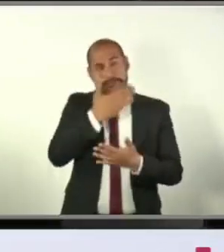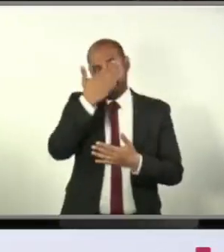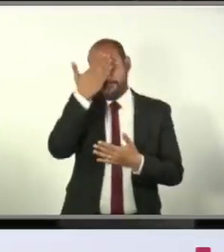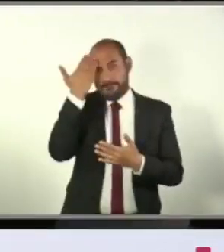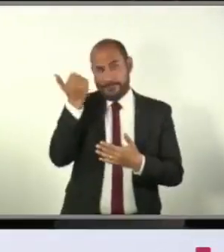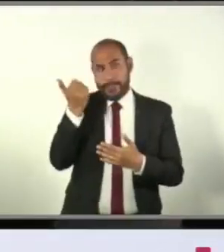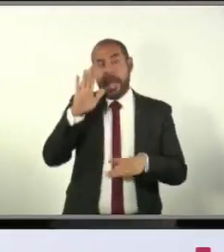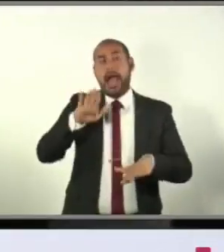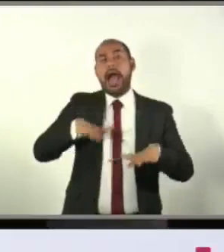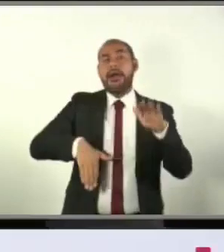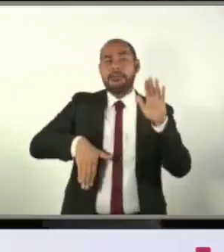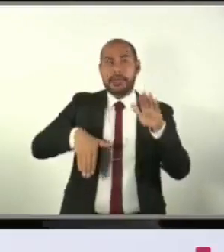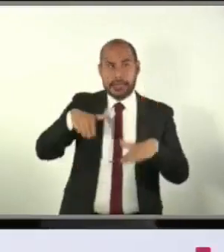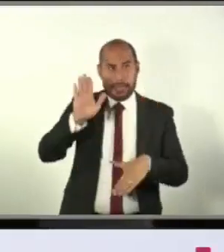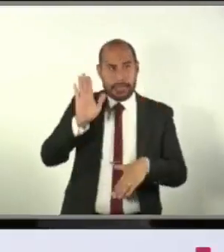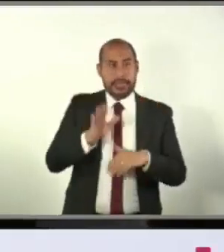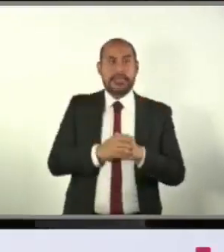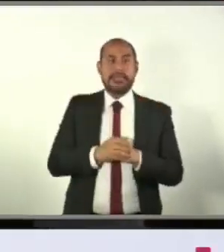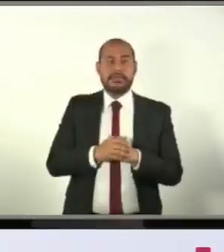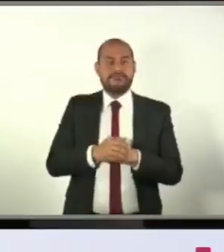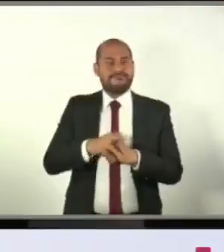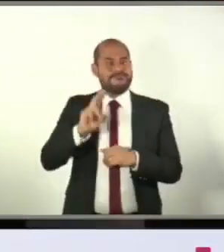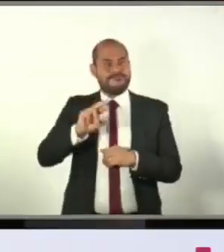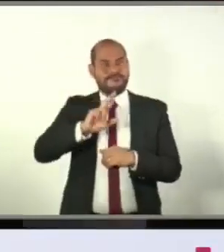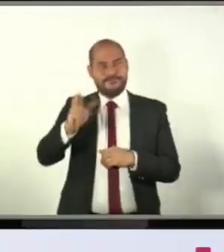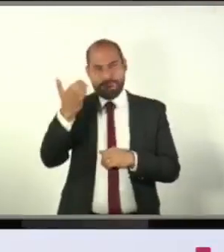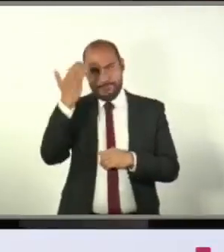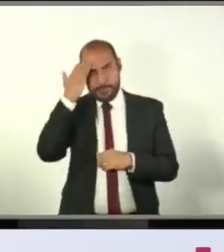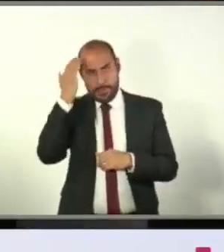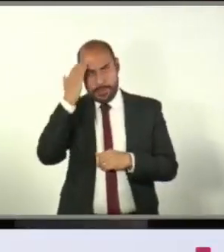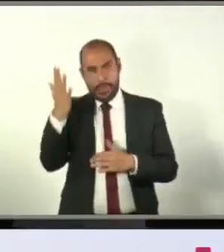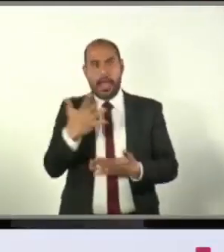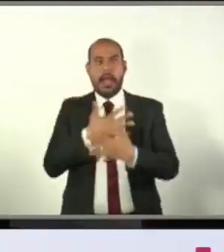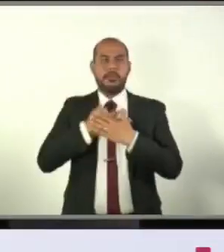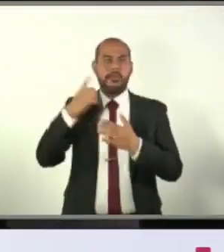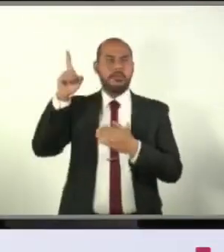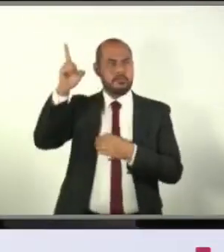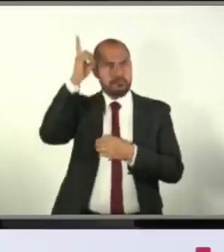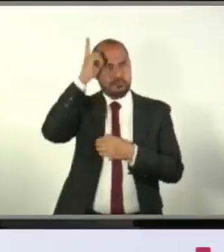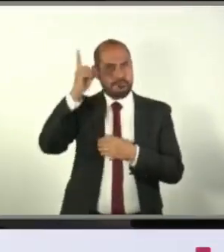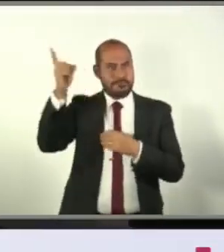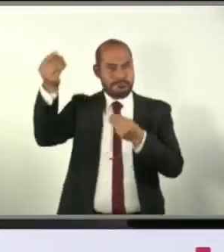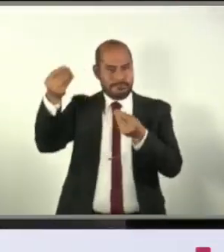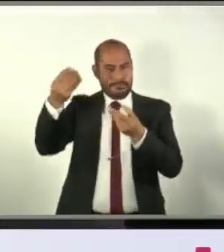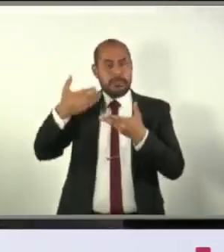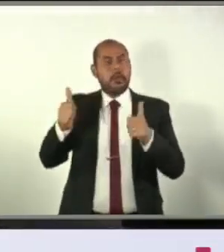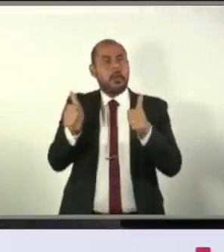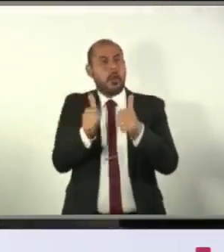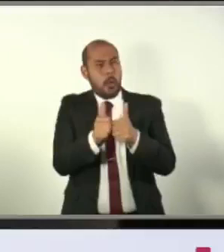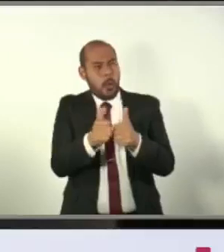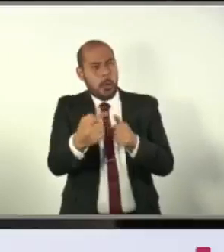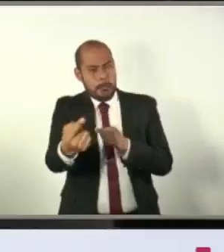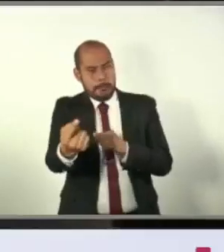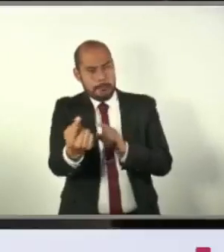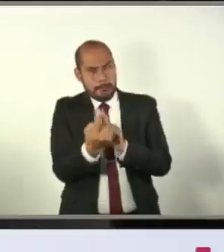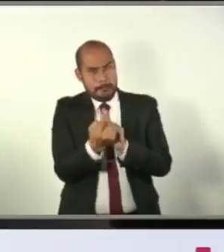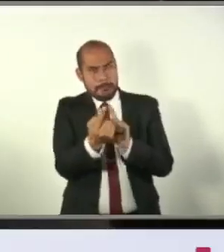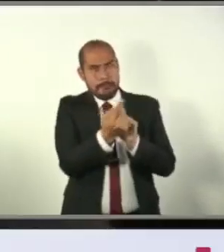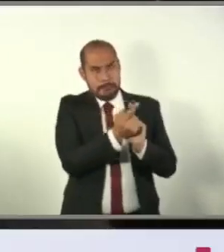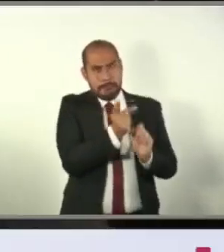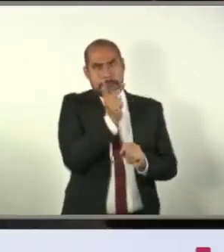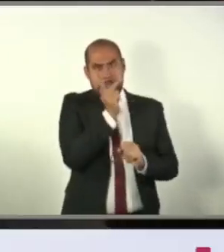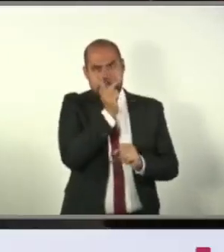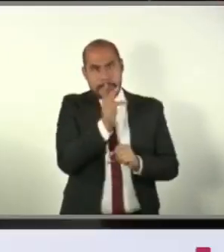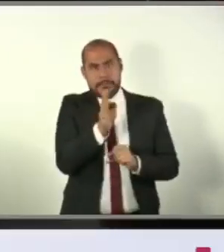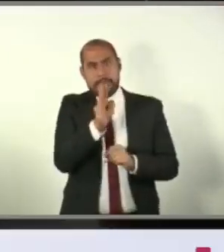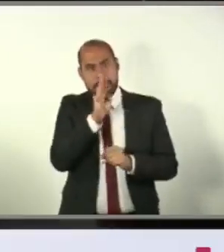las veces que no hemos reconocido el amor de Dios a través de nuestros padres, de nuestros